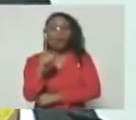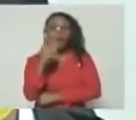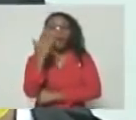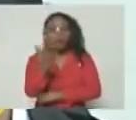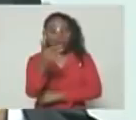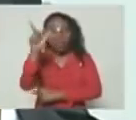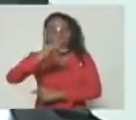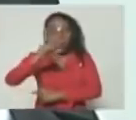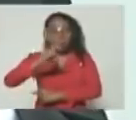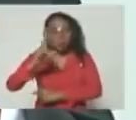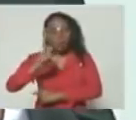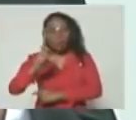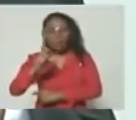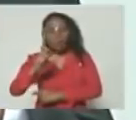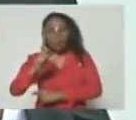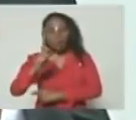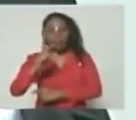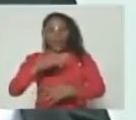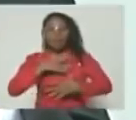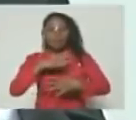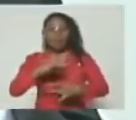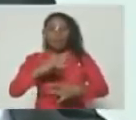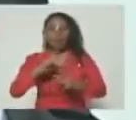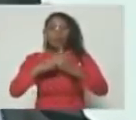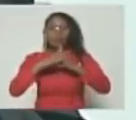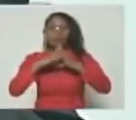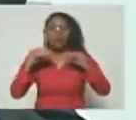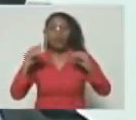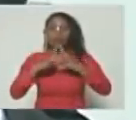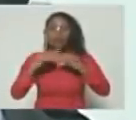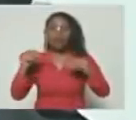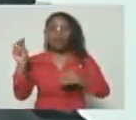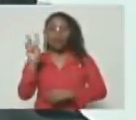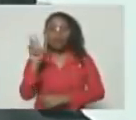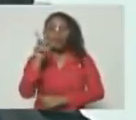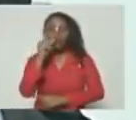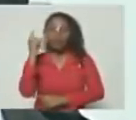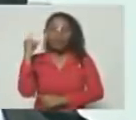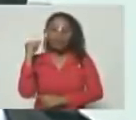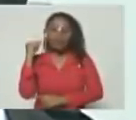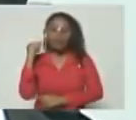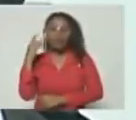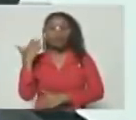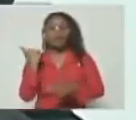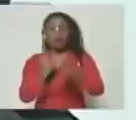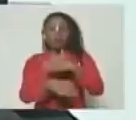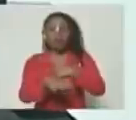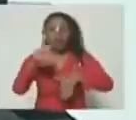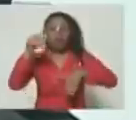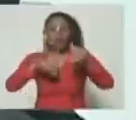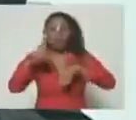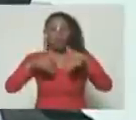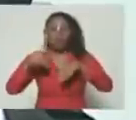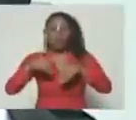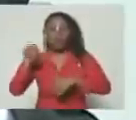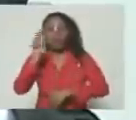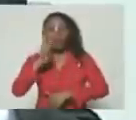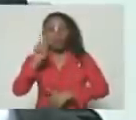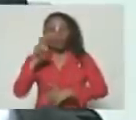conviene, presidente, que toda Venezuela, todos los venezolanos y las venezolanas, salgamos a hacer uso del